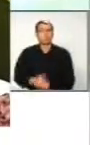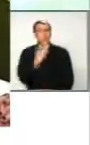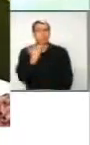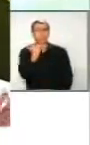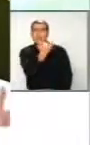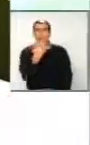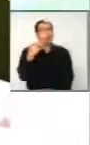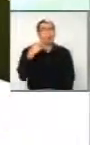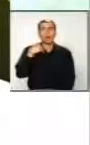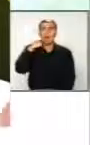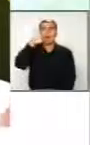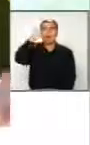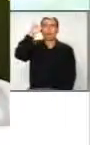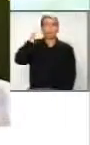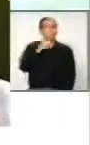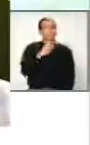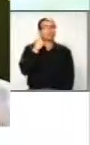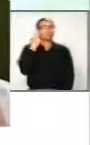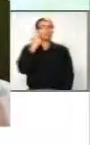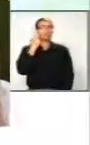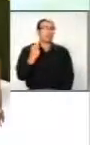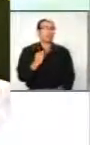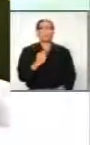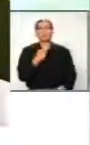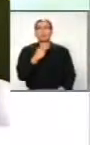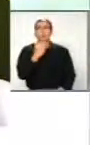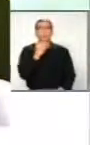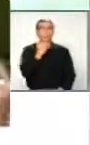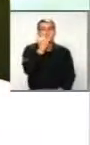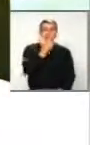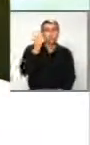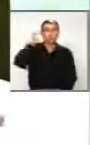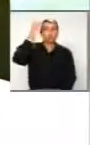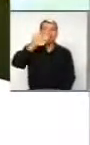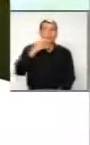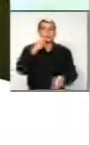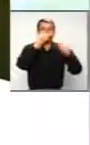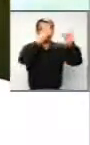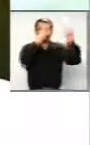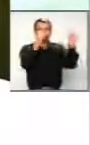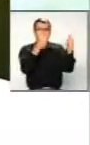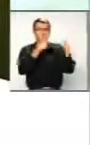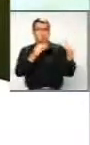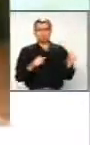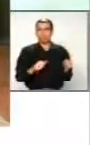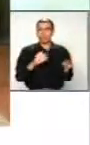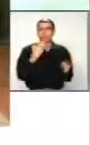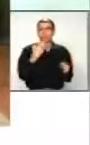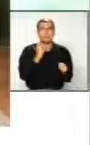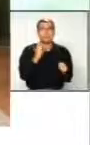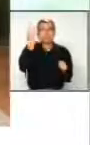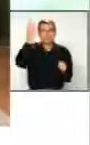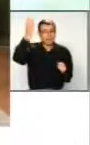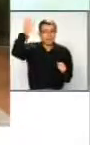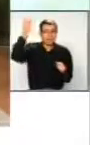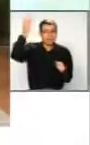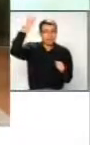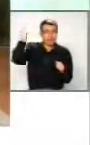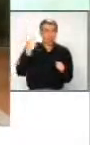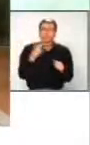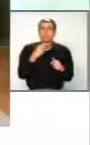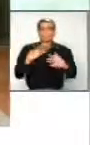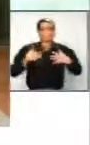belleza perfecta, les dará muy duro Super el más. Día que salga la arruga, el día claro. que salga la expresión. La primera cana. Sí, se les convierte